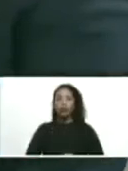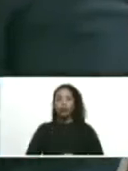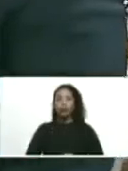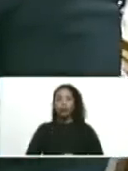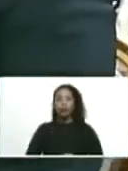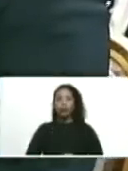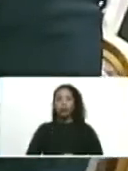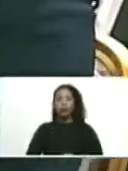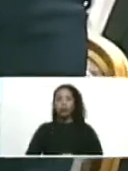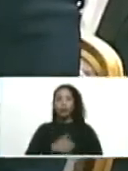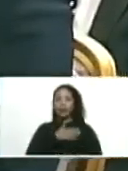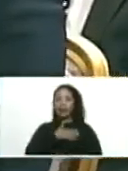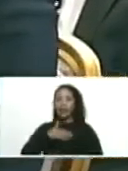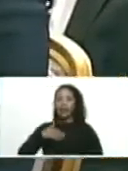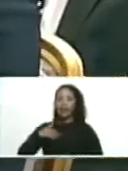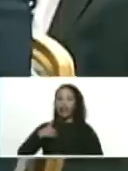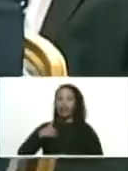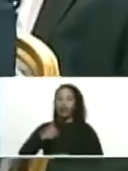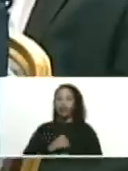Querido